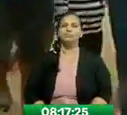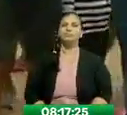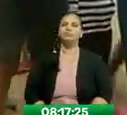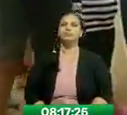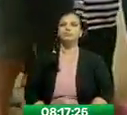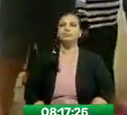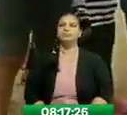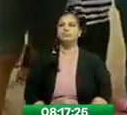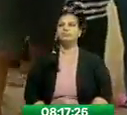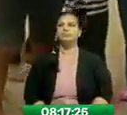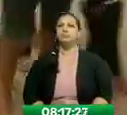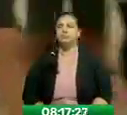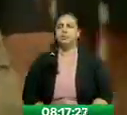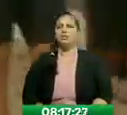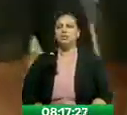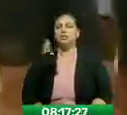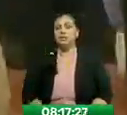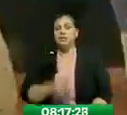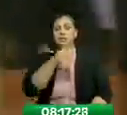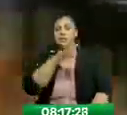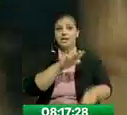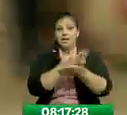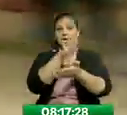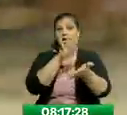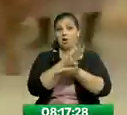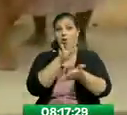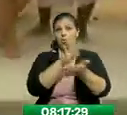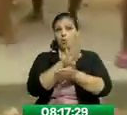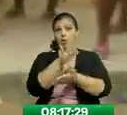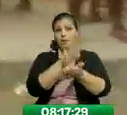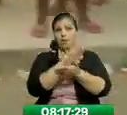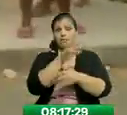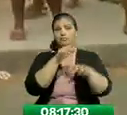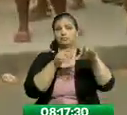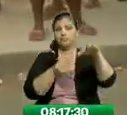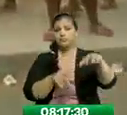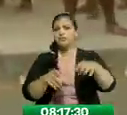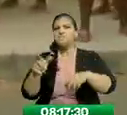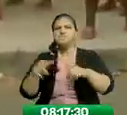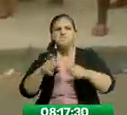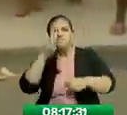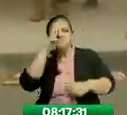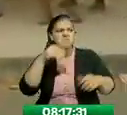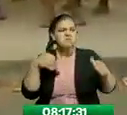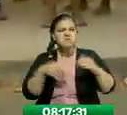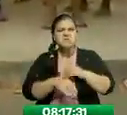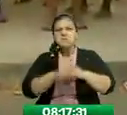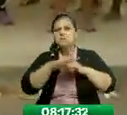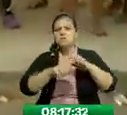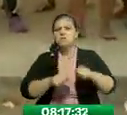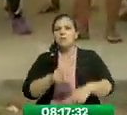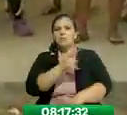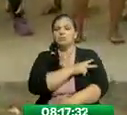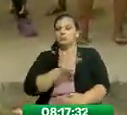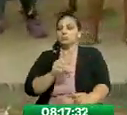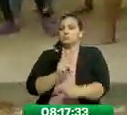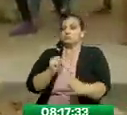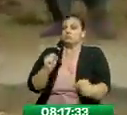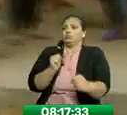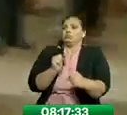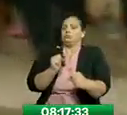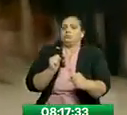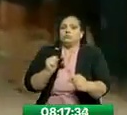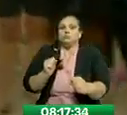los docentes imparten clases. Todo esto es irónico. Sí, ocurre en Sociovivienda 2. Pero hace